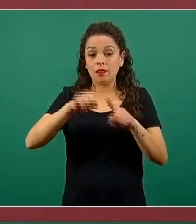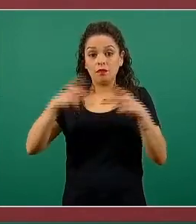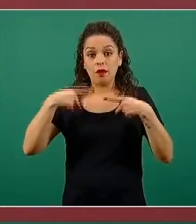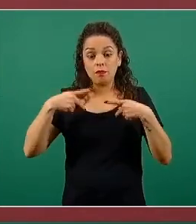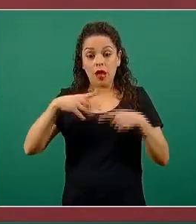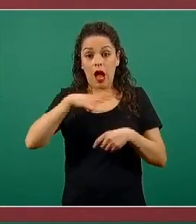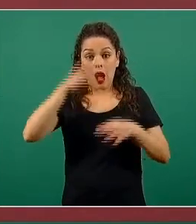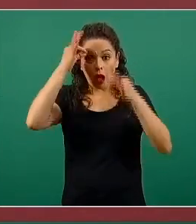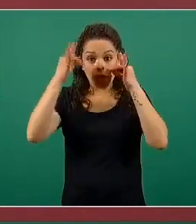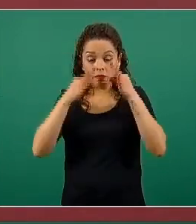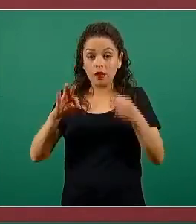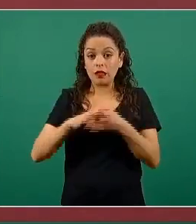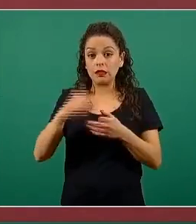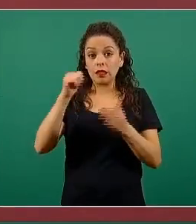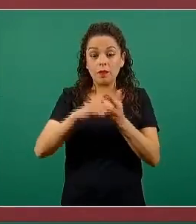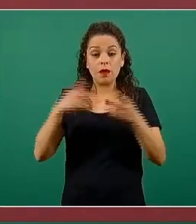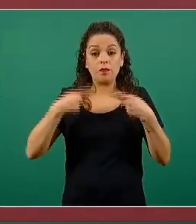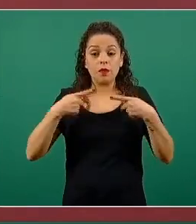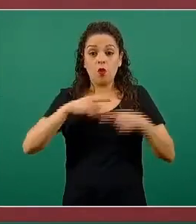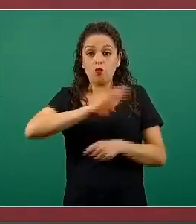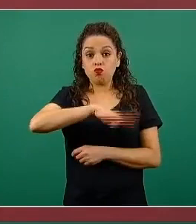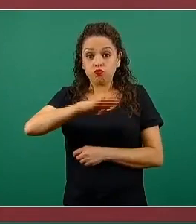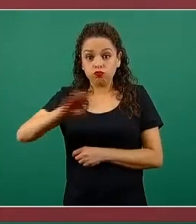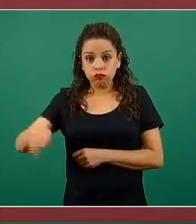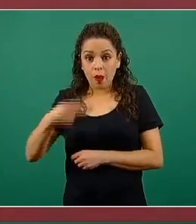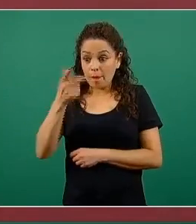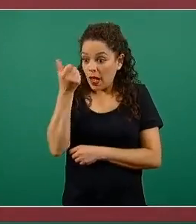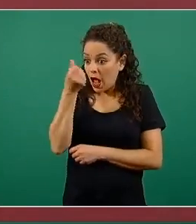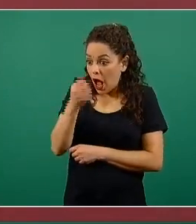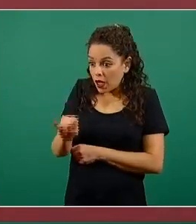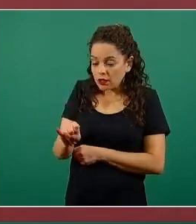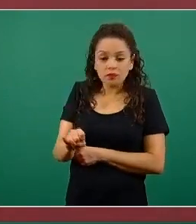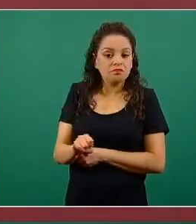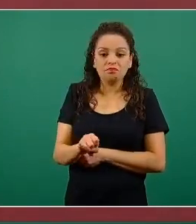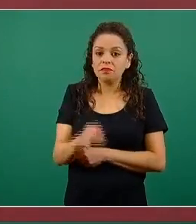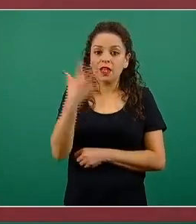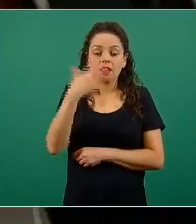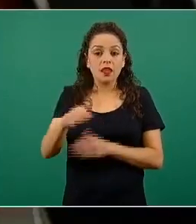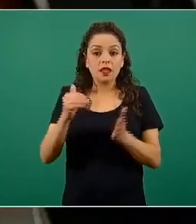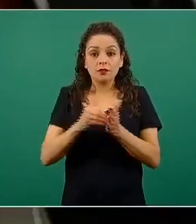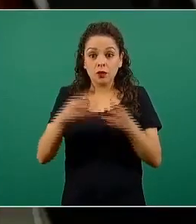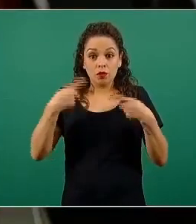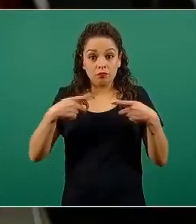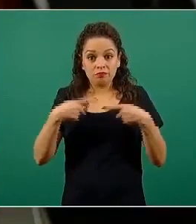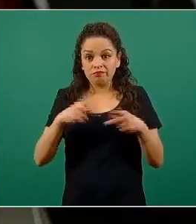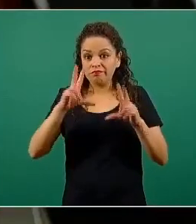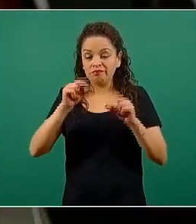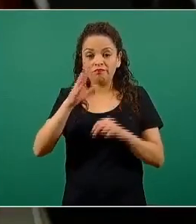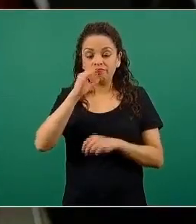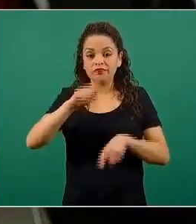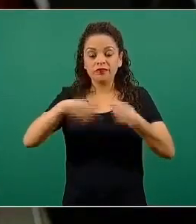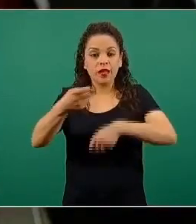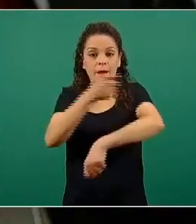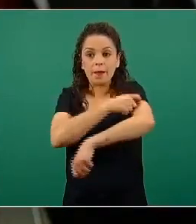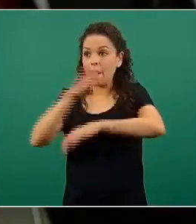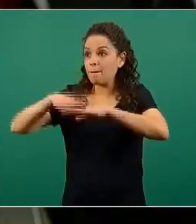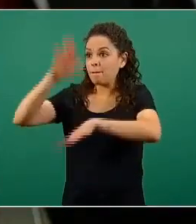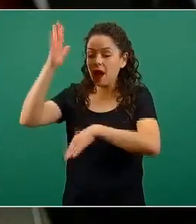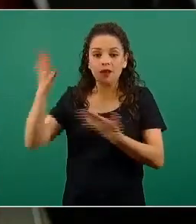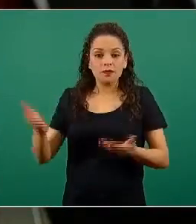muertes. Y aún en ese caso no llegaron a vacunarse más de 10 millones de personas. Hoy estamos aspirando a